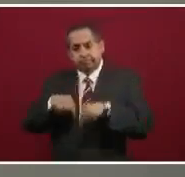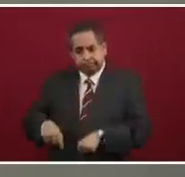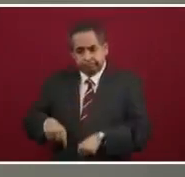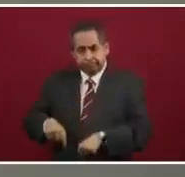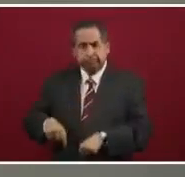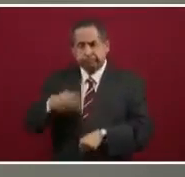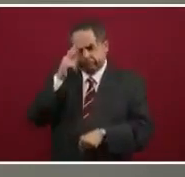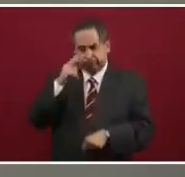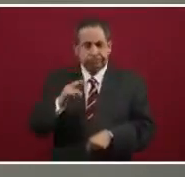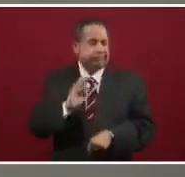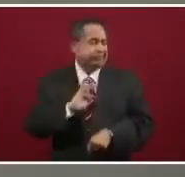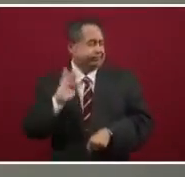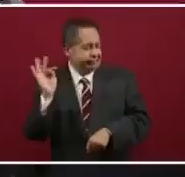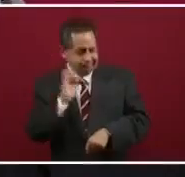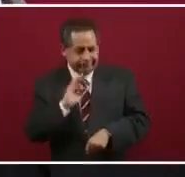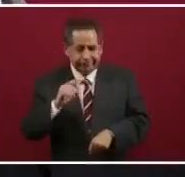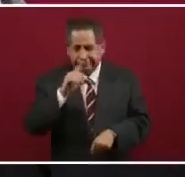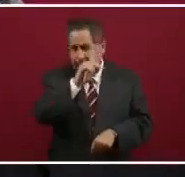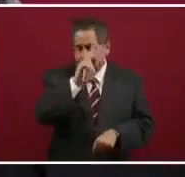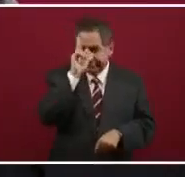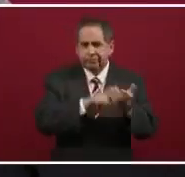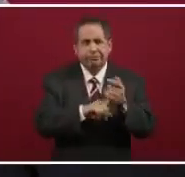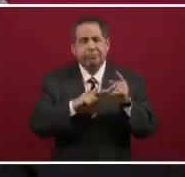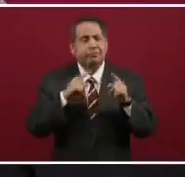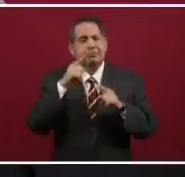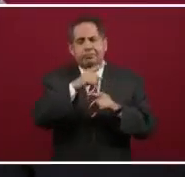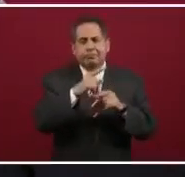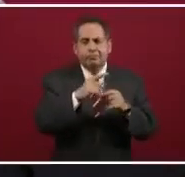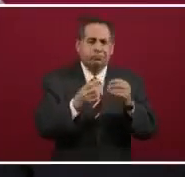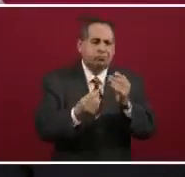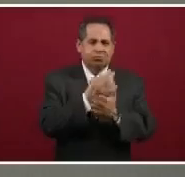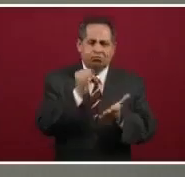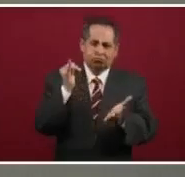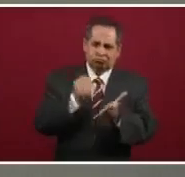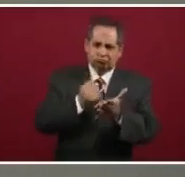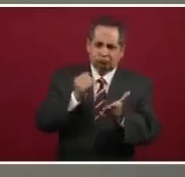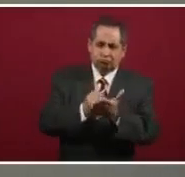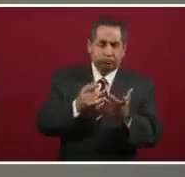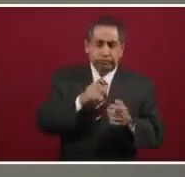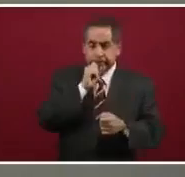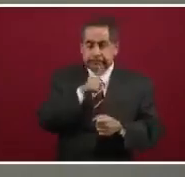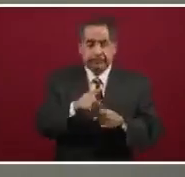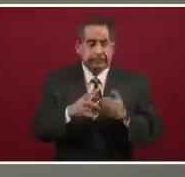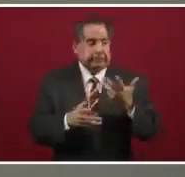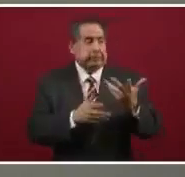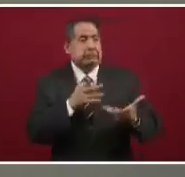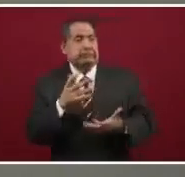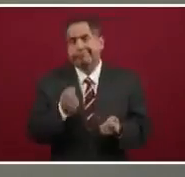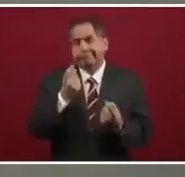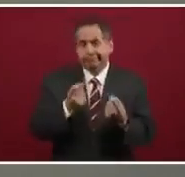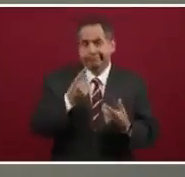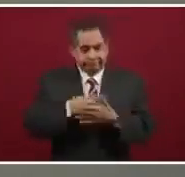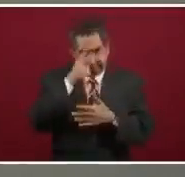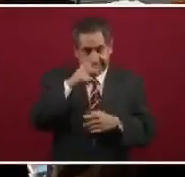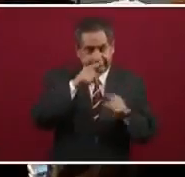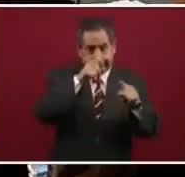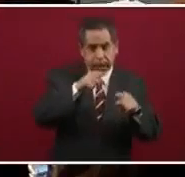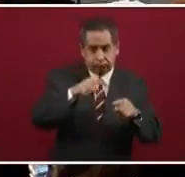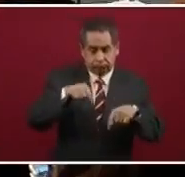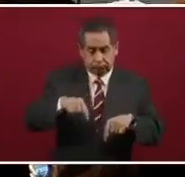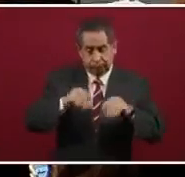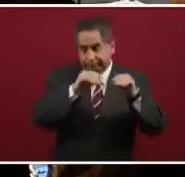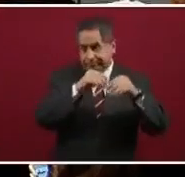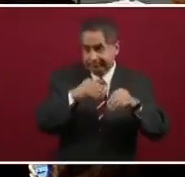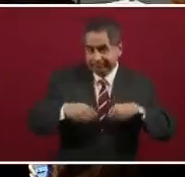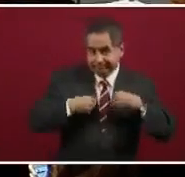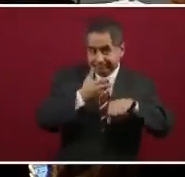da el peor de los escenarios, que entren en vigor estos aranceles, eso también provocará de alguna manera que muchos mexicanos